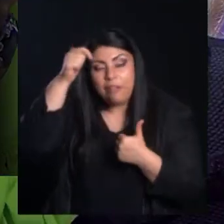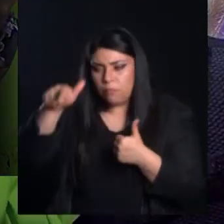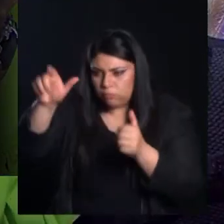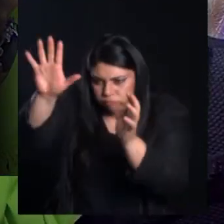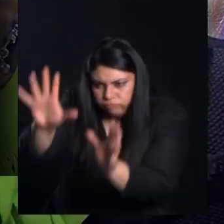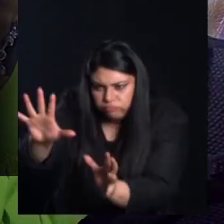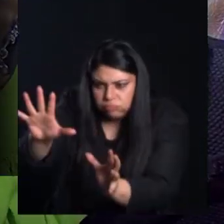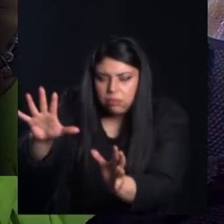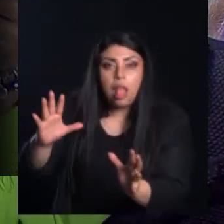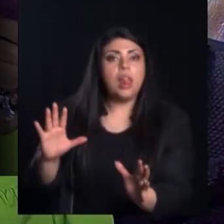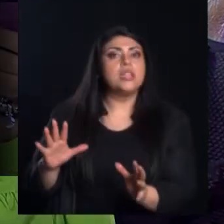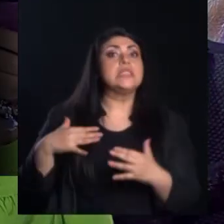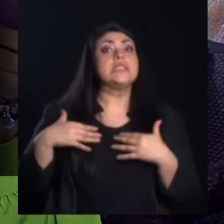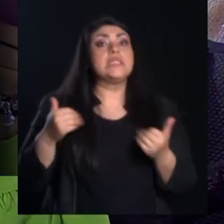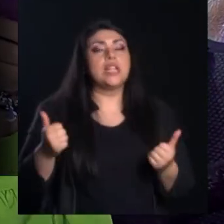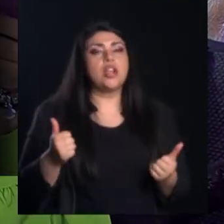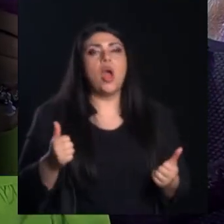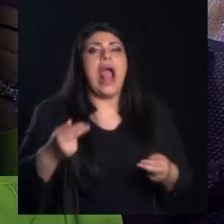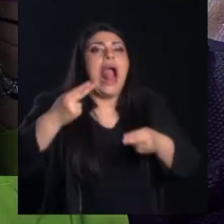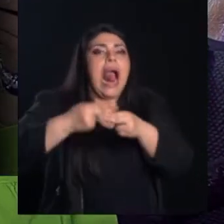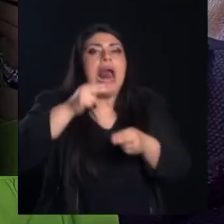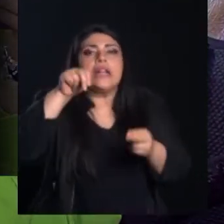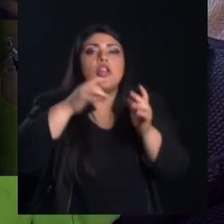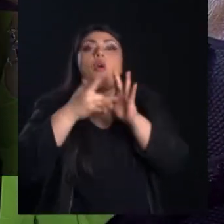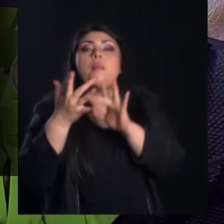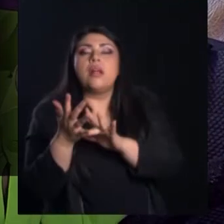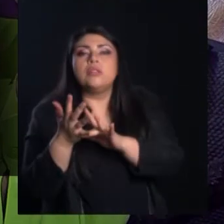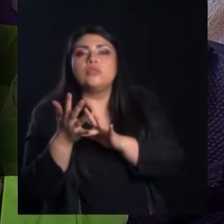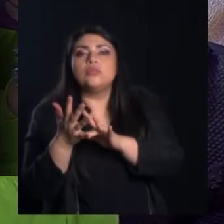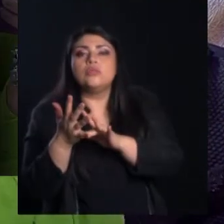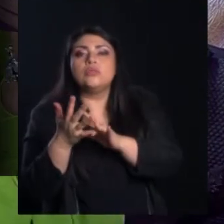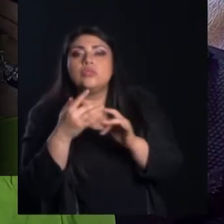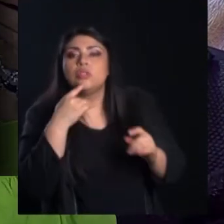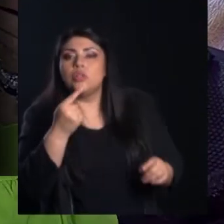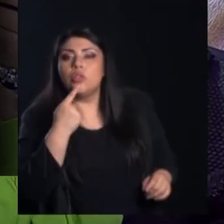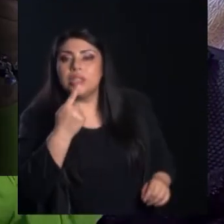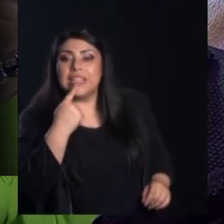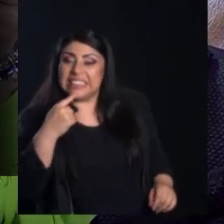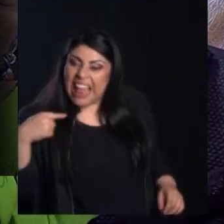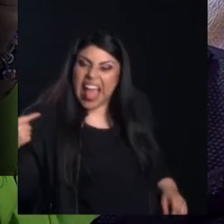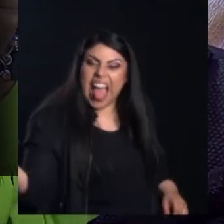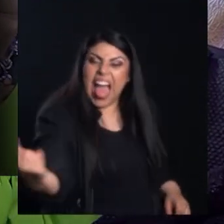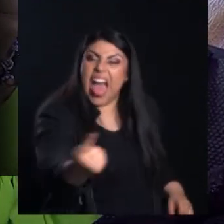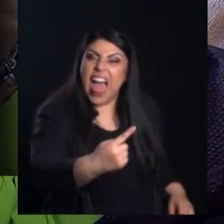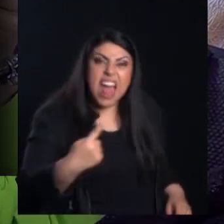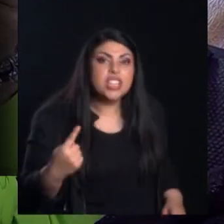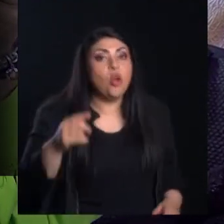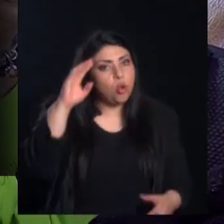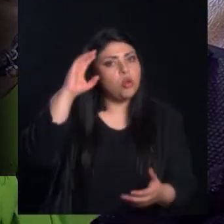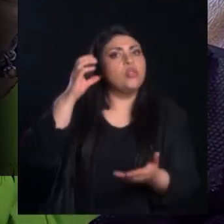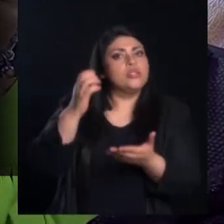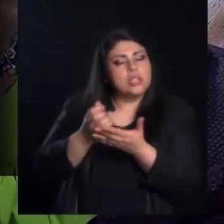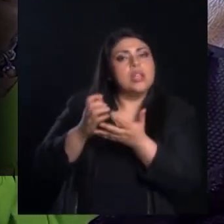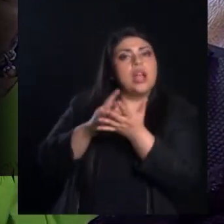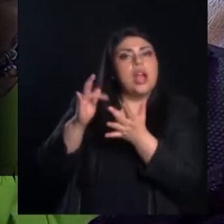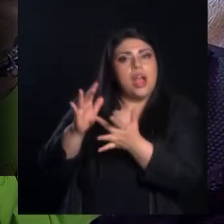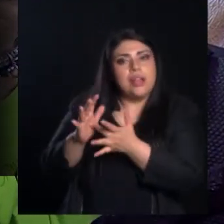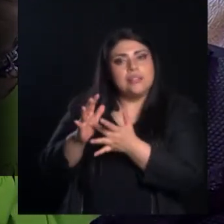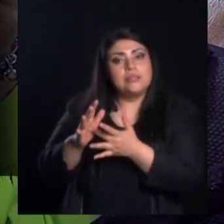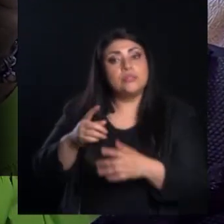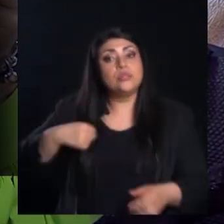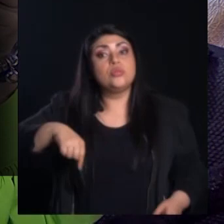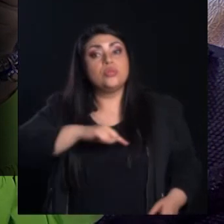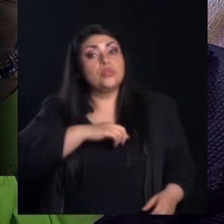lo que no solo a los discípulos se lo dijo se lo dijo a todos nosotros y nosotros también somos discípulos de jesús esto lo tenemos que